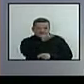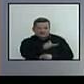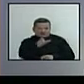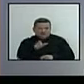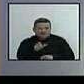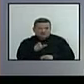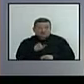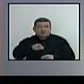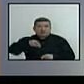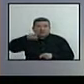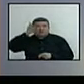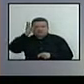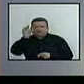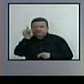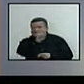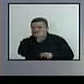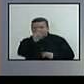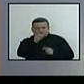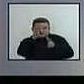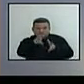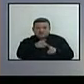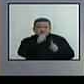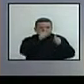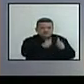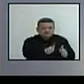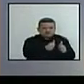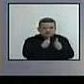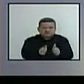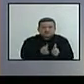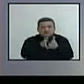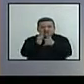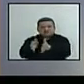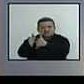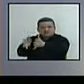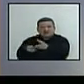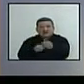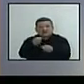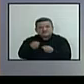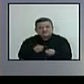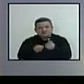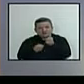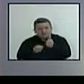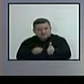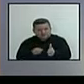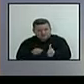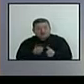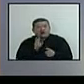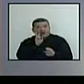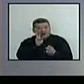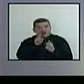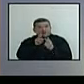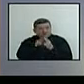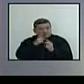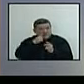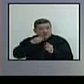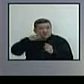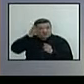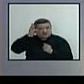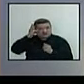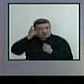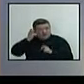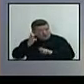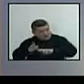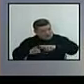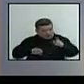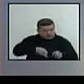que enseñar uno a su prójimo, el otro a su hermano, diciendo, reconoce al Señor,